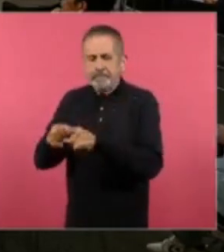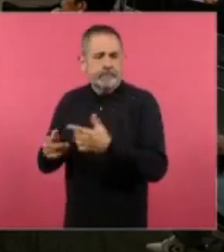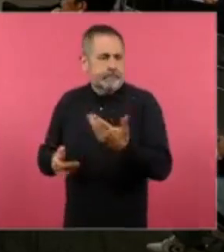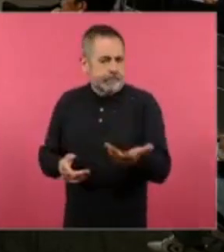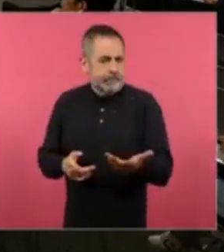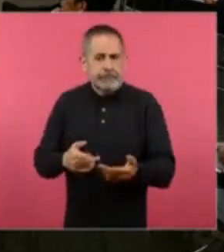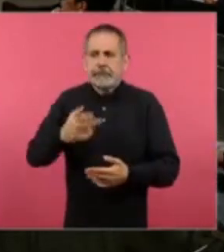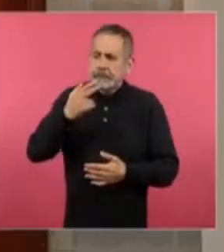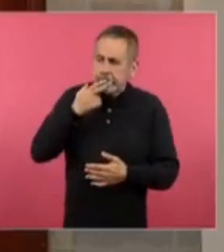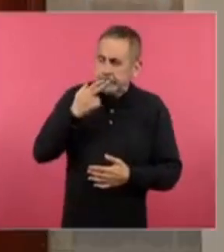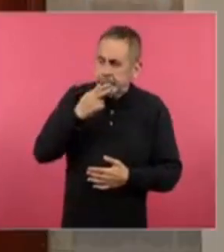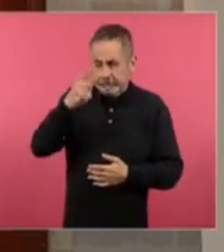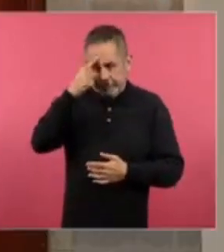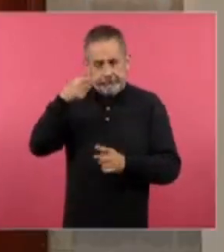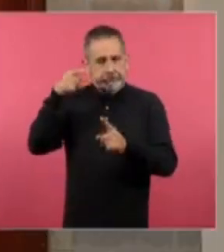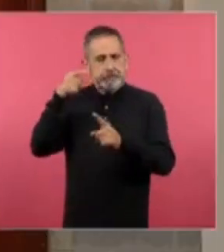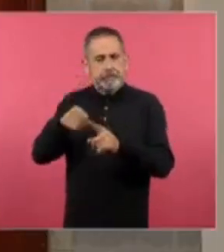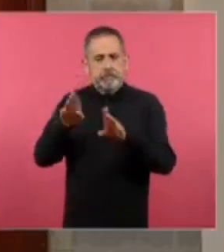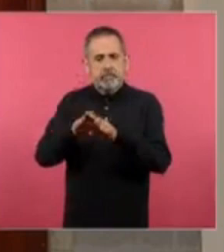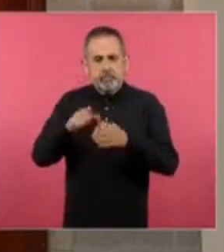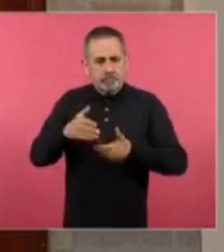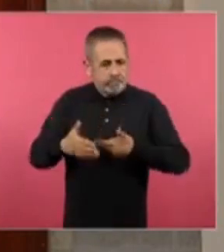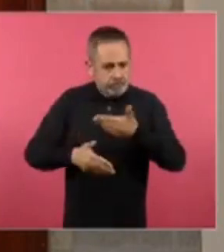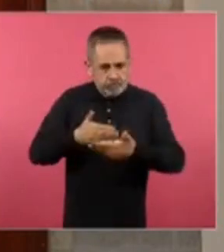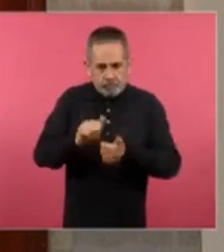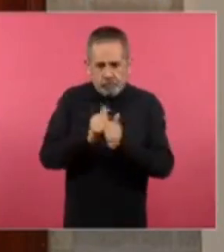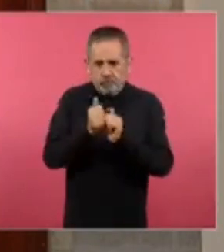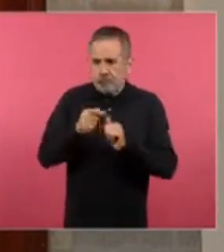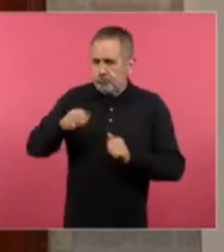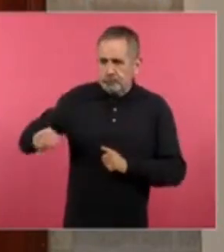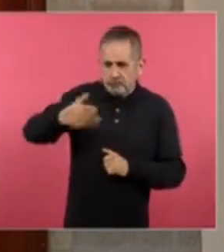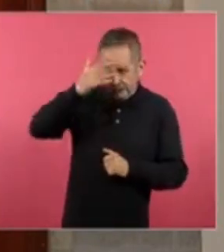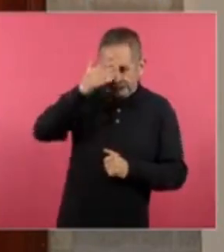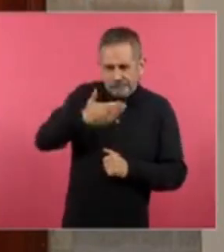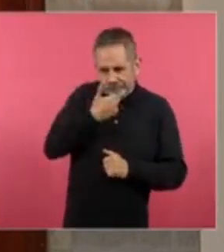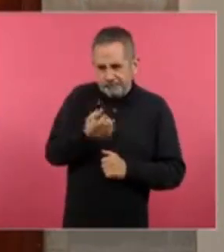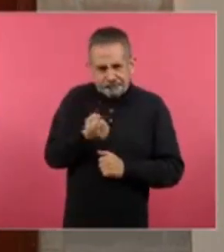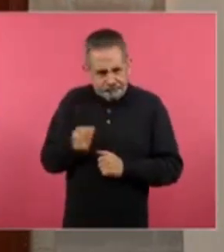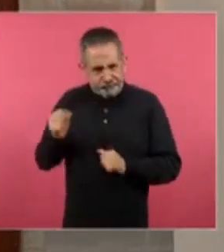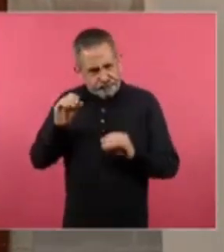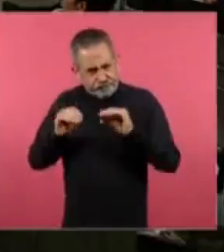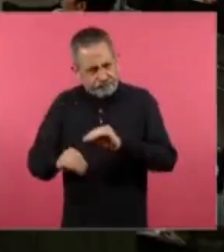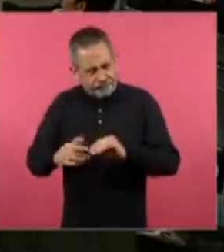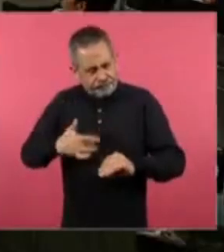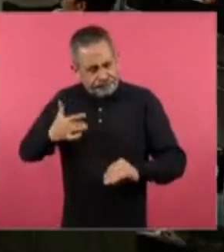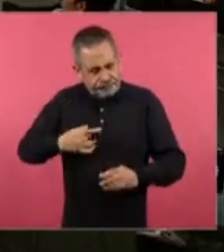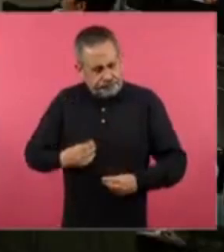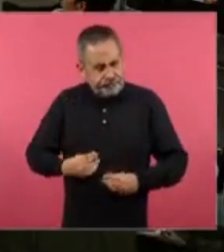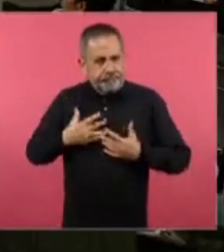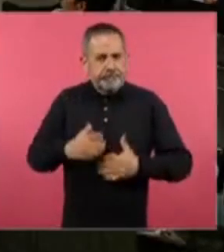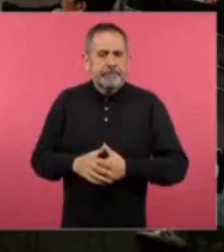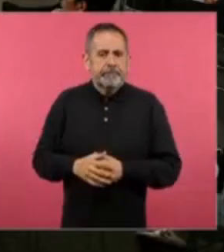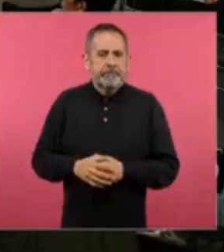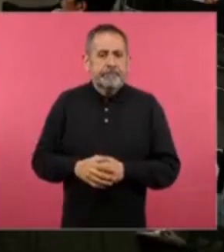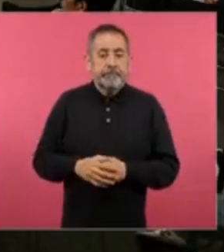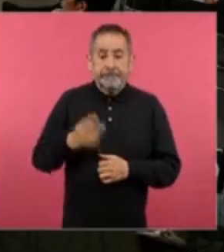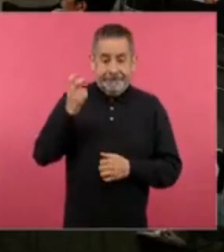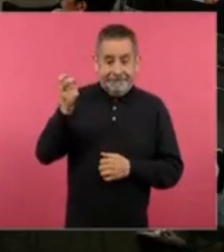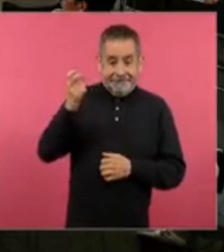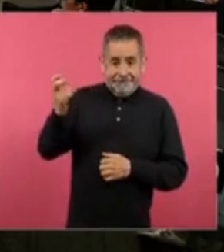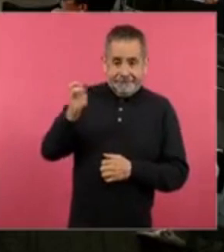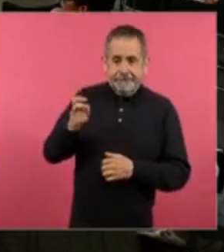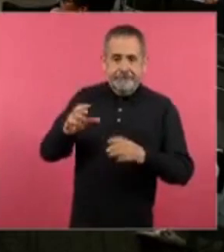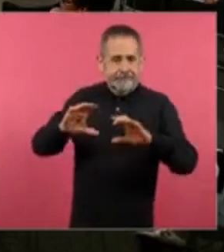insisten, por decirlo así, en el desarrollo de algunas habilidades, pero también nos presentan otras. Este